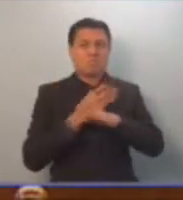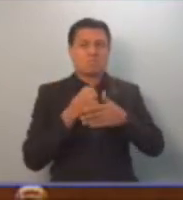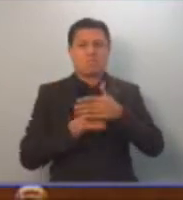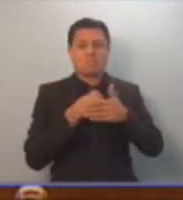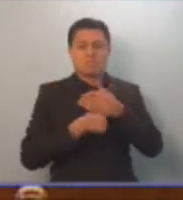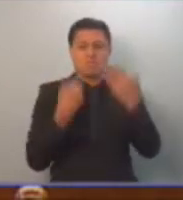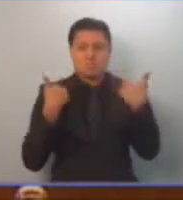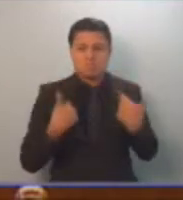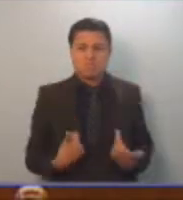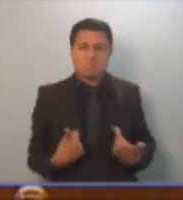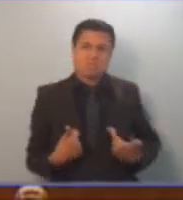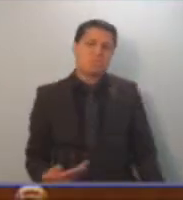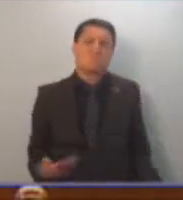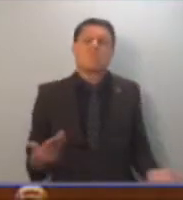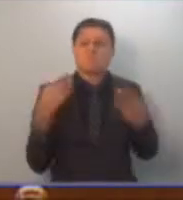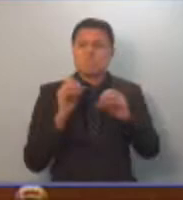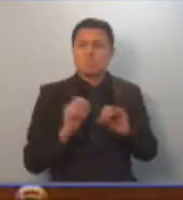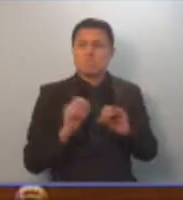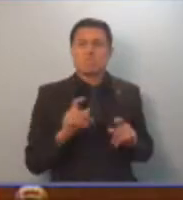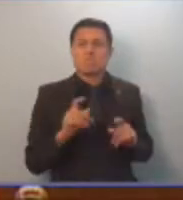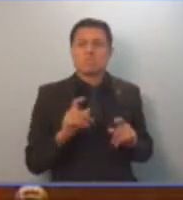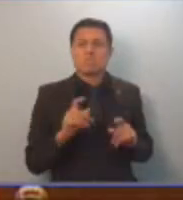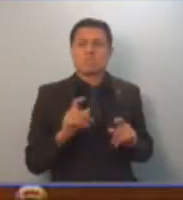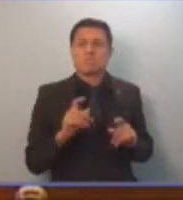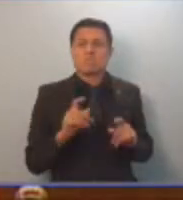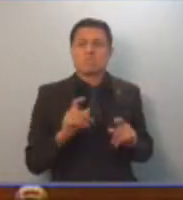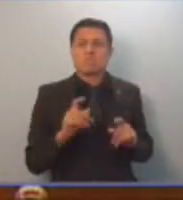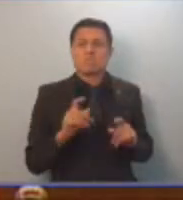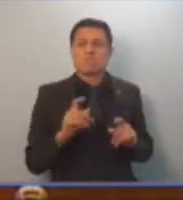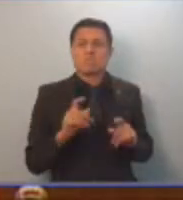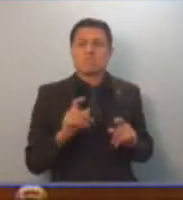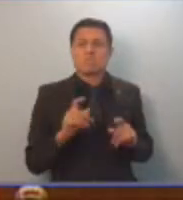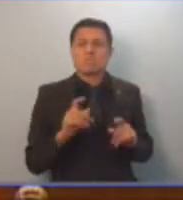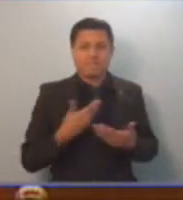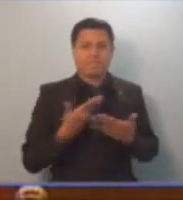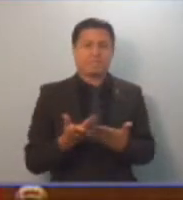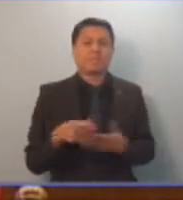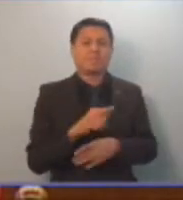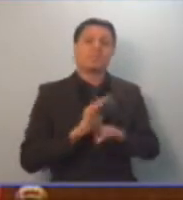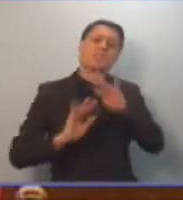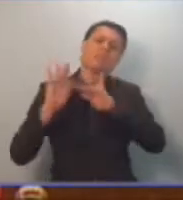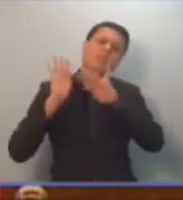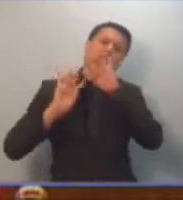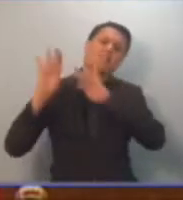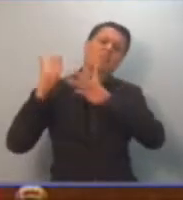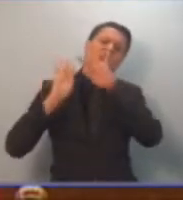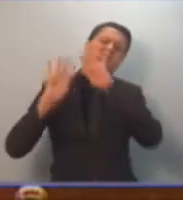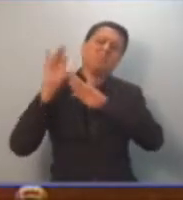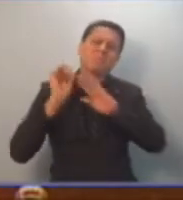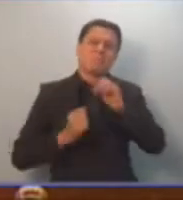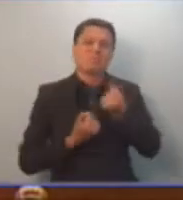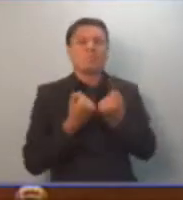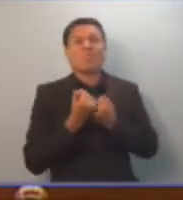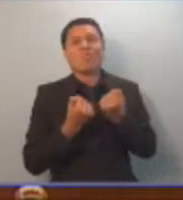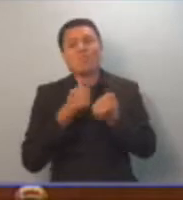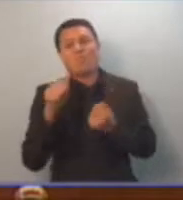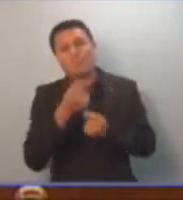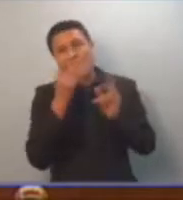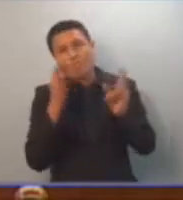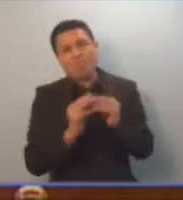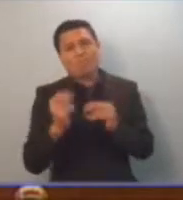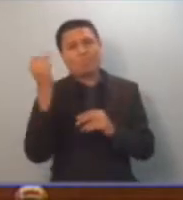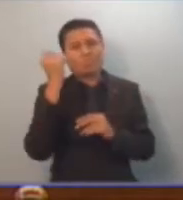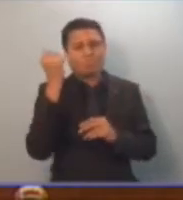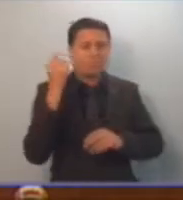humanos y la opción preferencial por los pobres. A este histórico acontecimiento se suma otro evento de gran